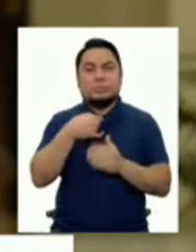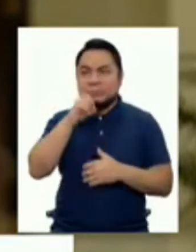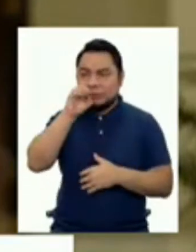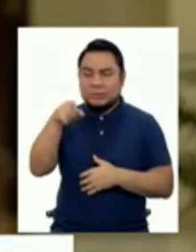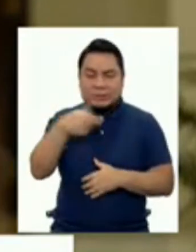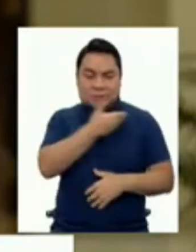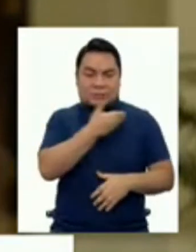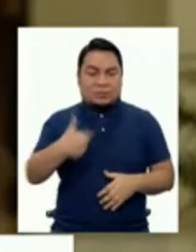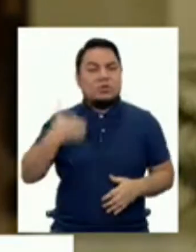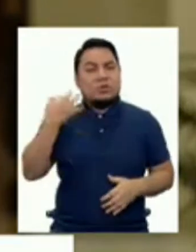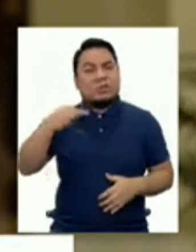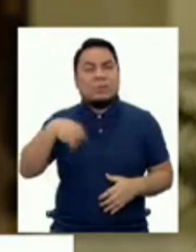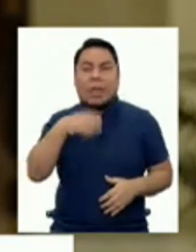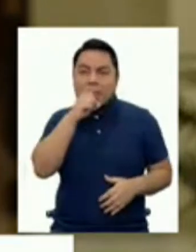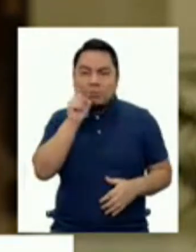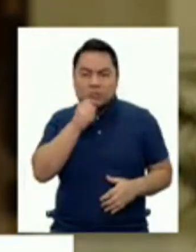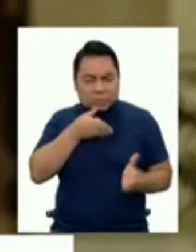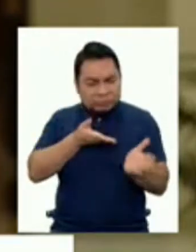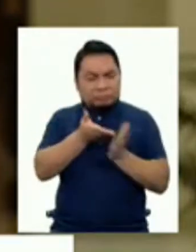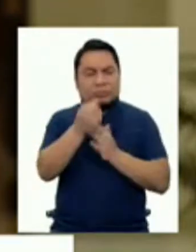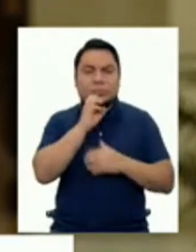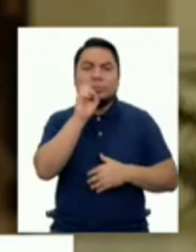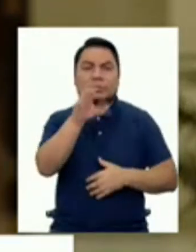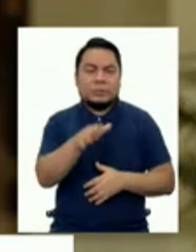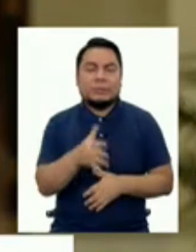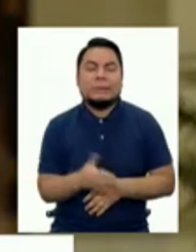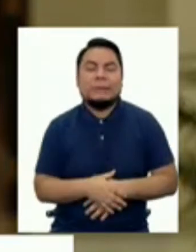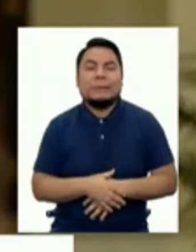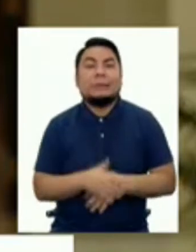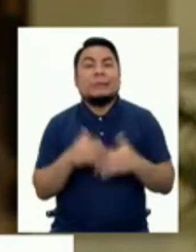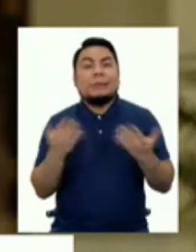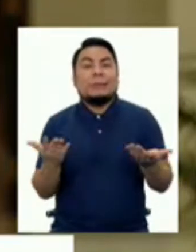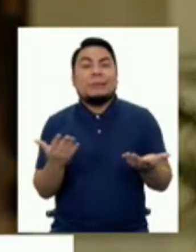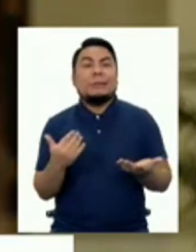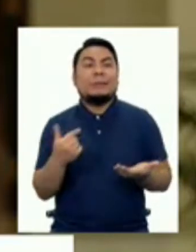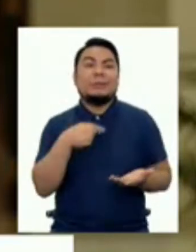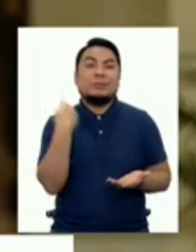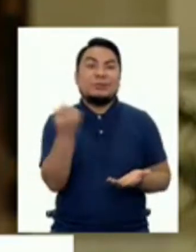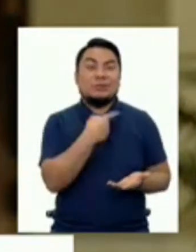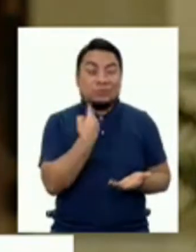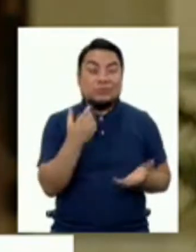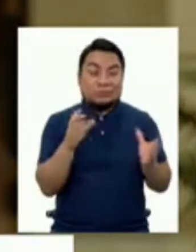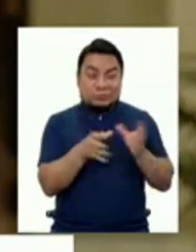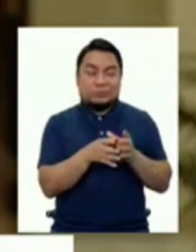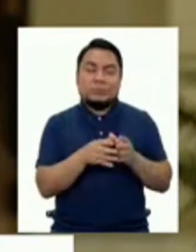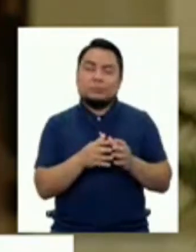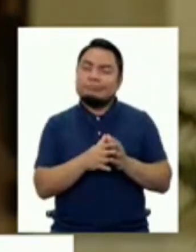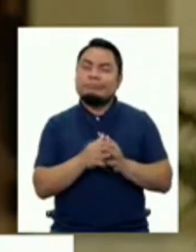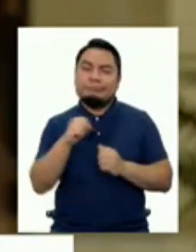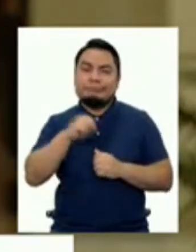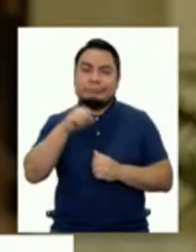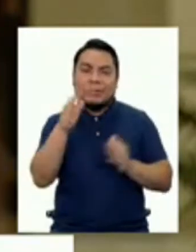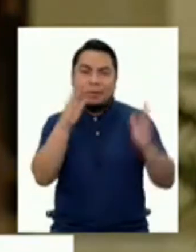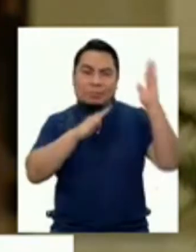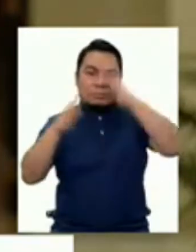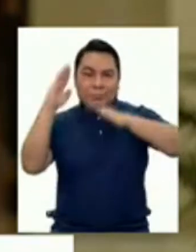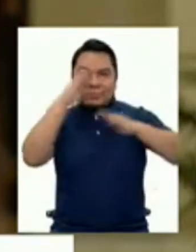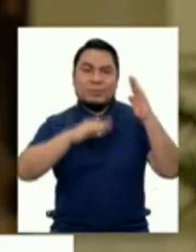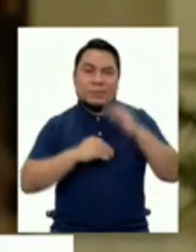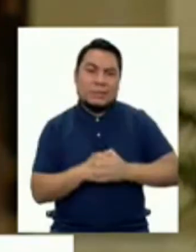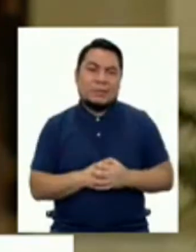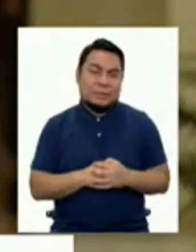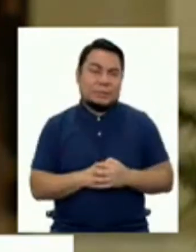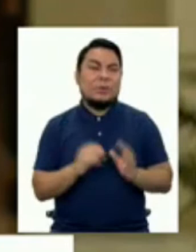este presidente, es decir, que estamos preocupados como gobierno porque hemos visto